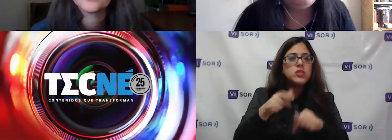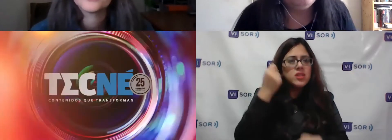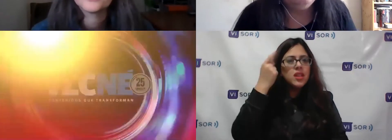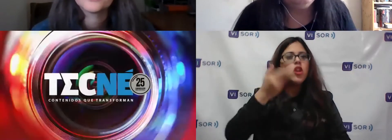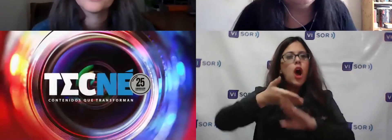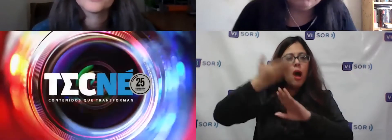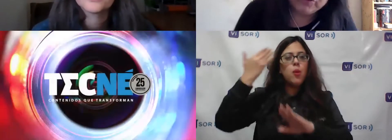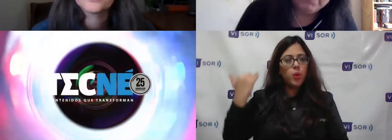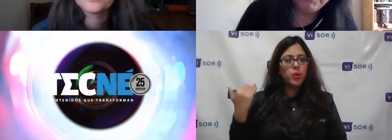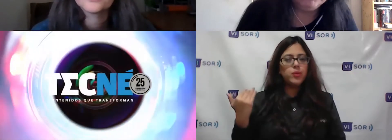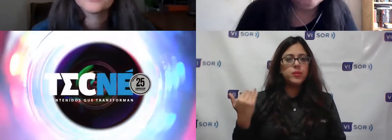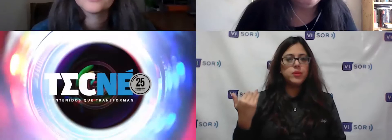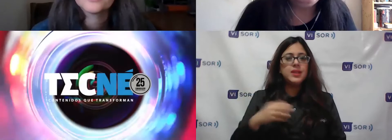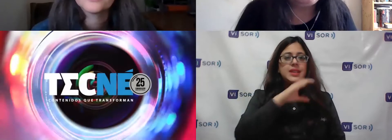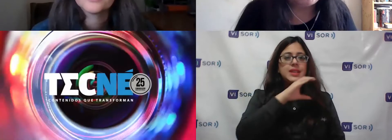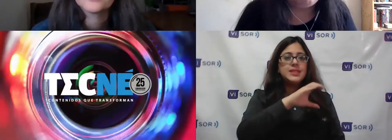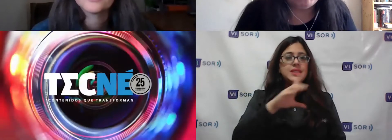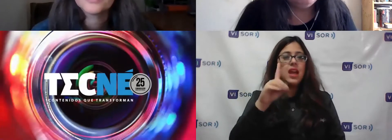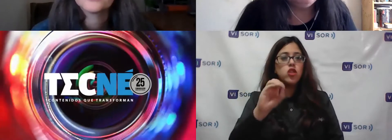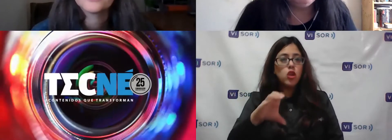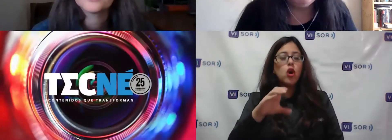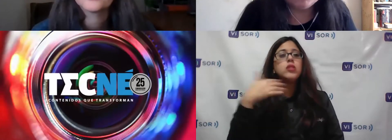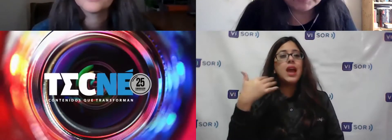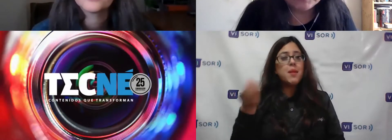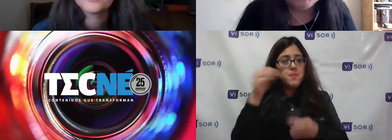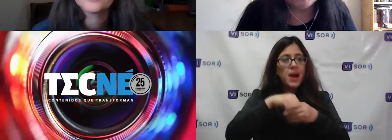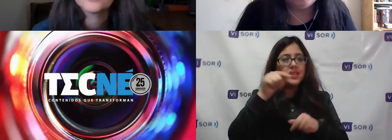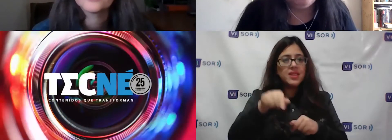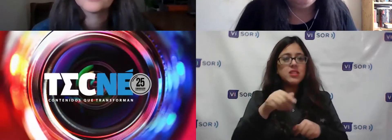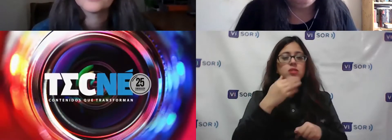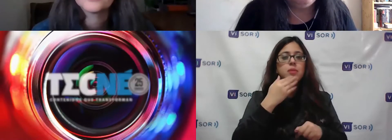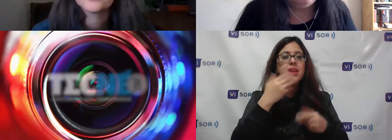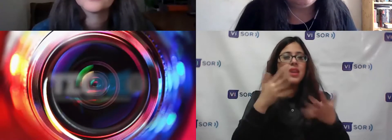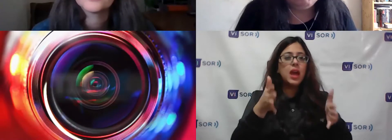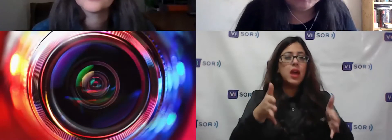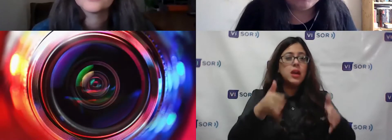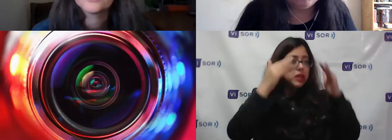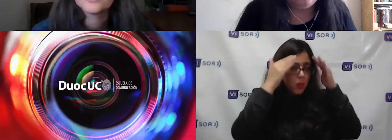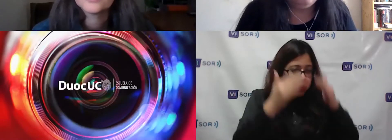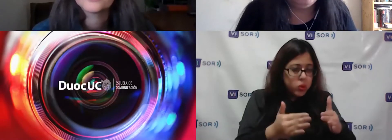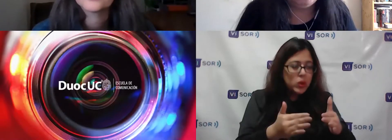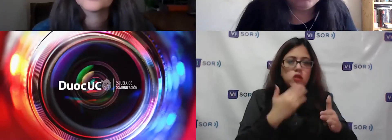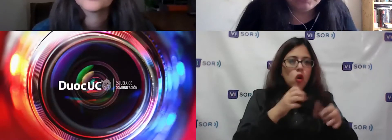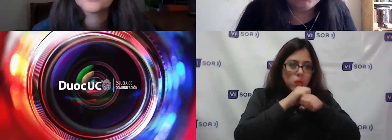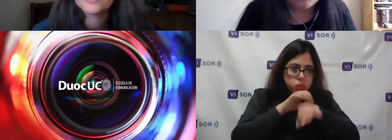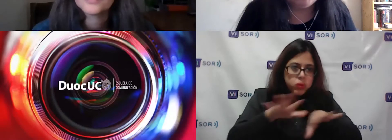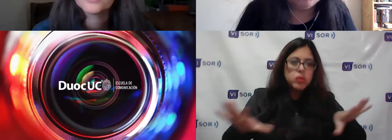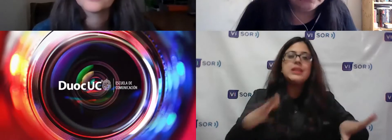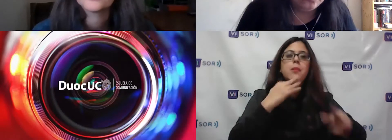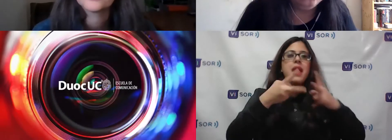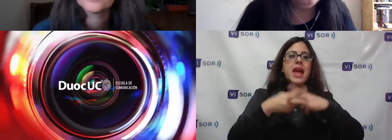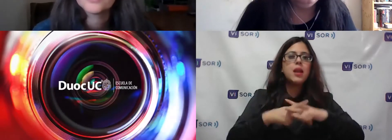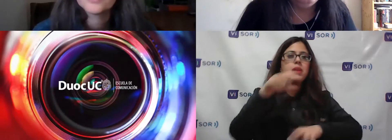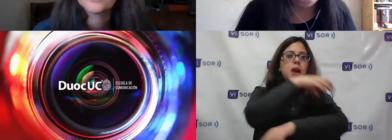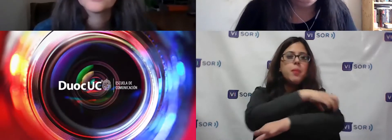es eso yo creo que es parte de eso entender que hay que descentralizar que hay que dar herramientas en regiones que hay que colaborar que